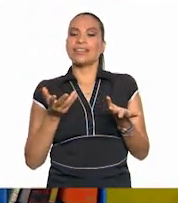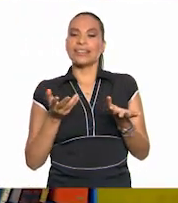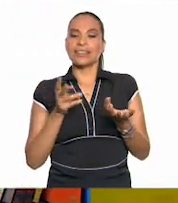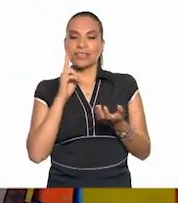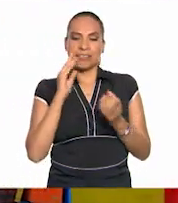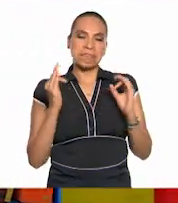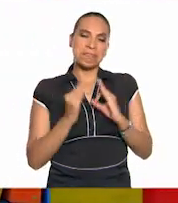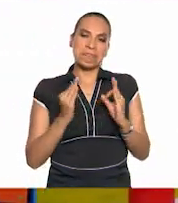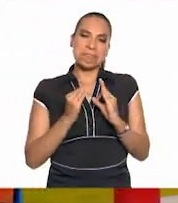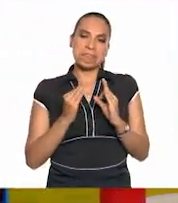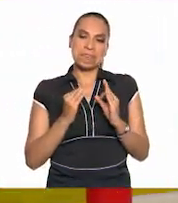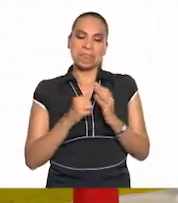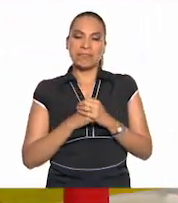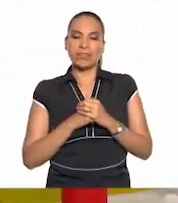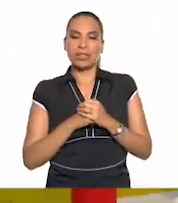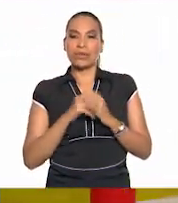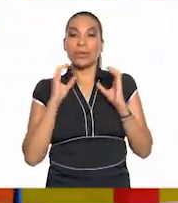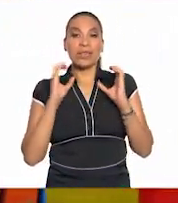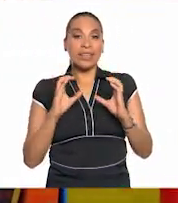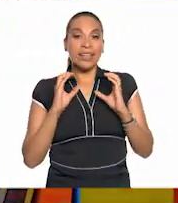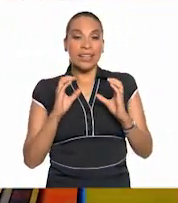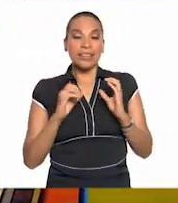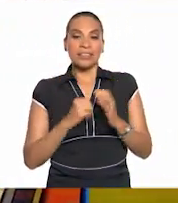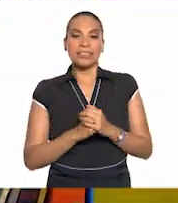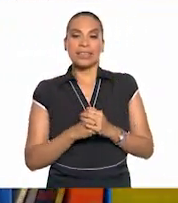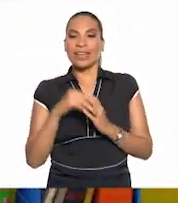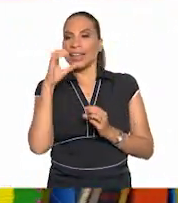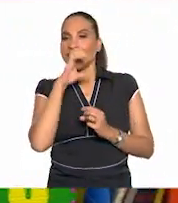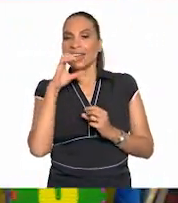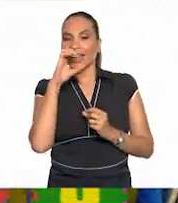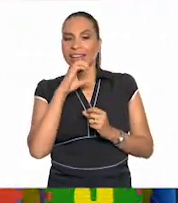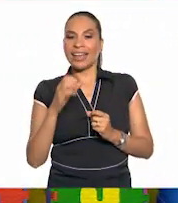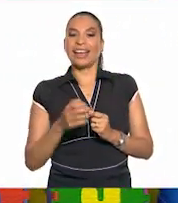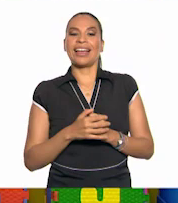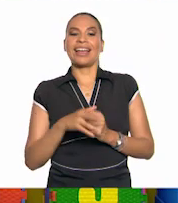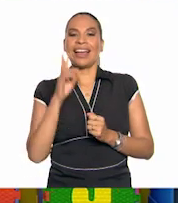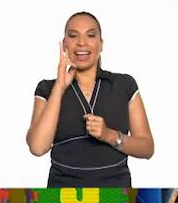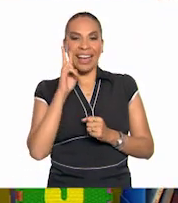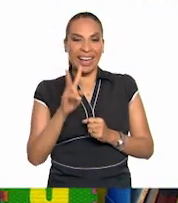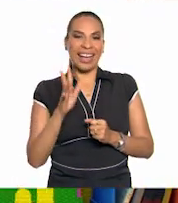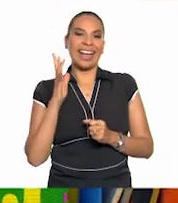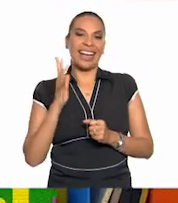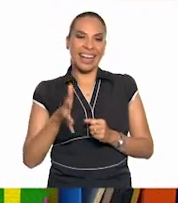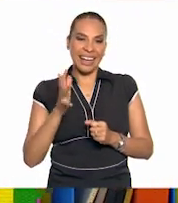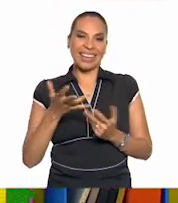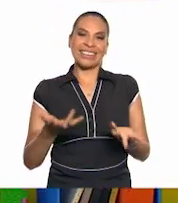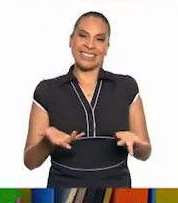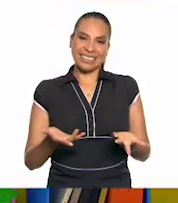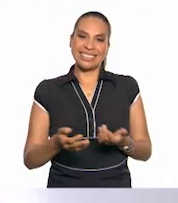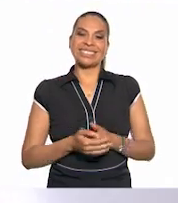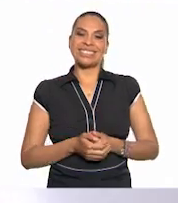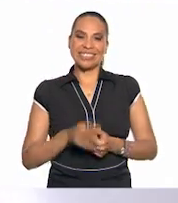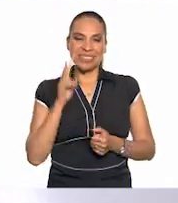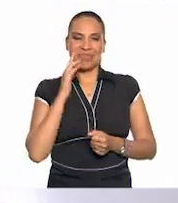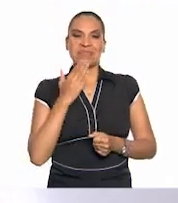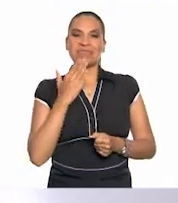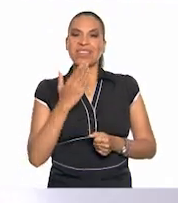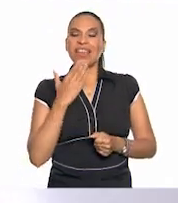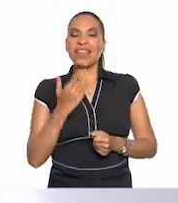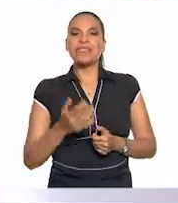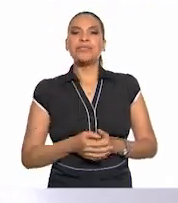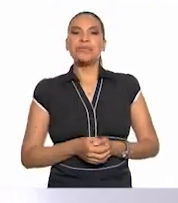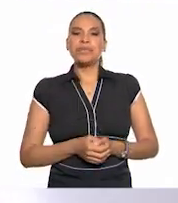Ah. Un poco frío. Un poco frío. Ah. Cuidado, cuidado. Caliente, caliente. ¡Ya la vi! Tiki, tiki, tiki, tiki. Muy